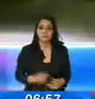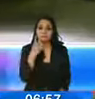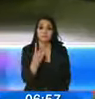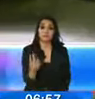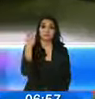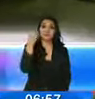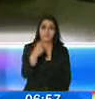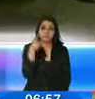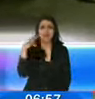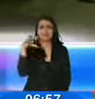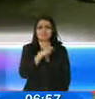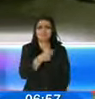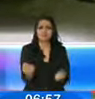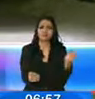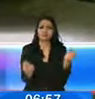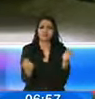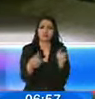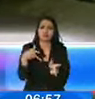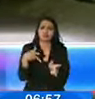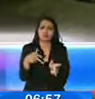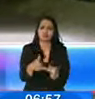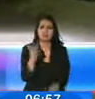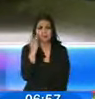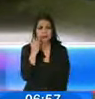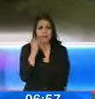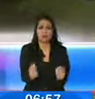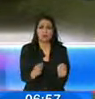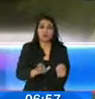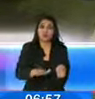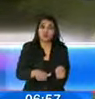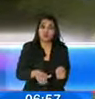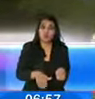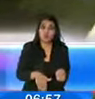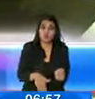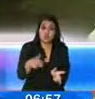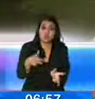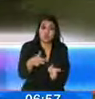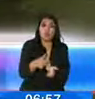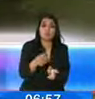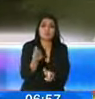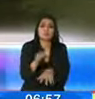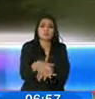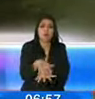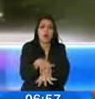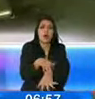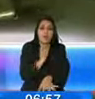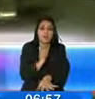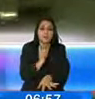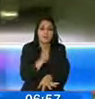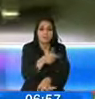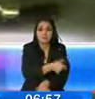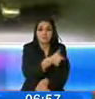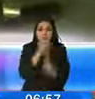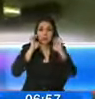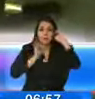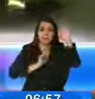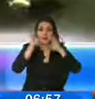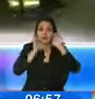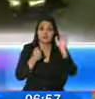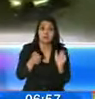tráiler de atrás venía a una velocidad no prudente, acelera un poco para evitar que el impacto sea tan fuerte. Una vez que ya